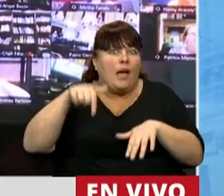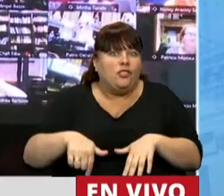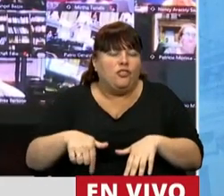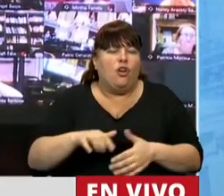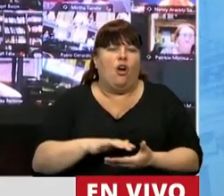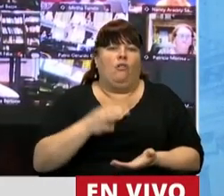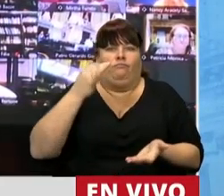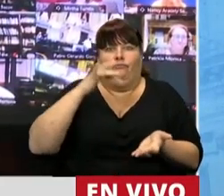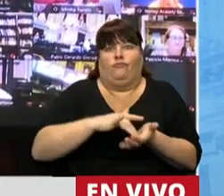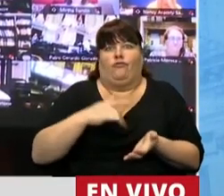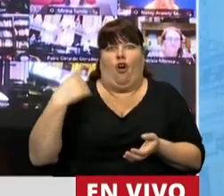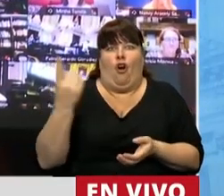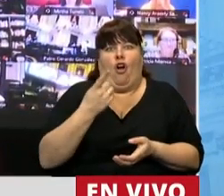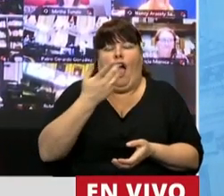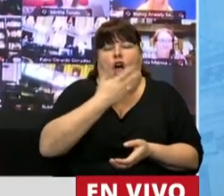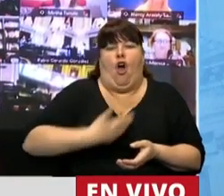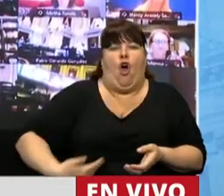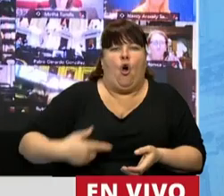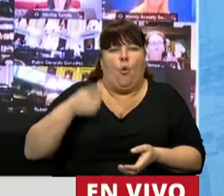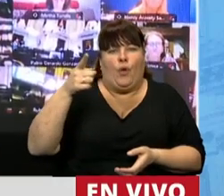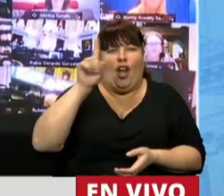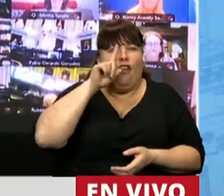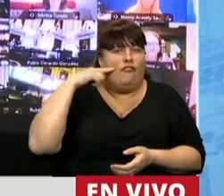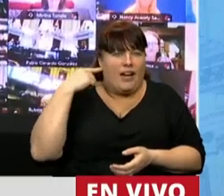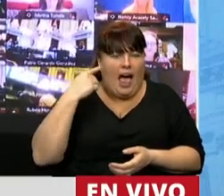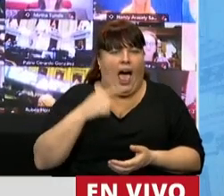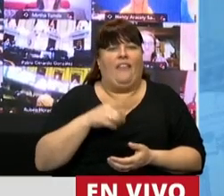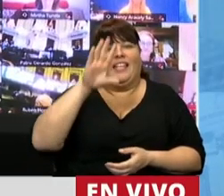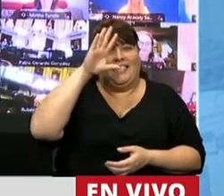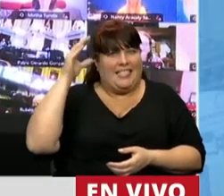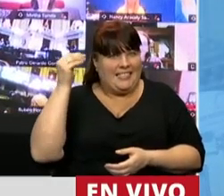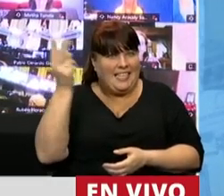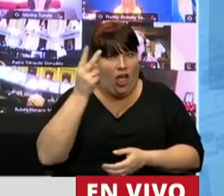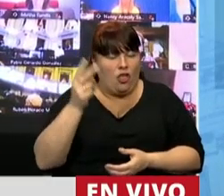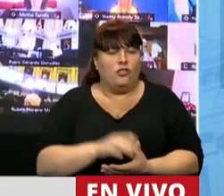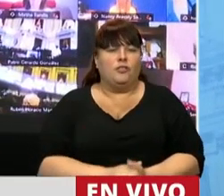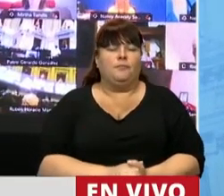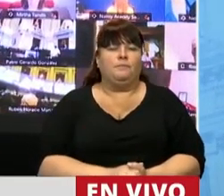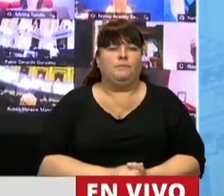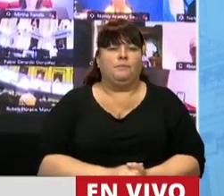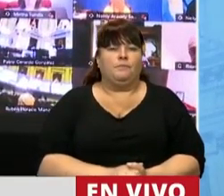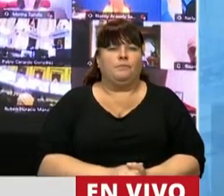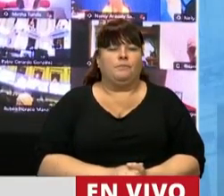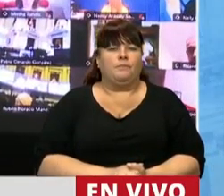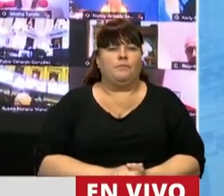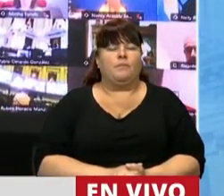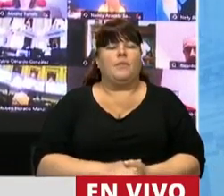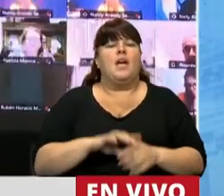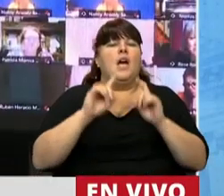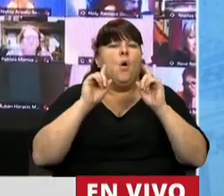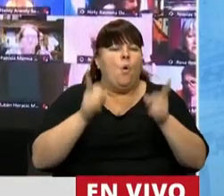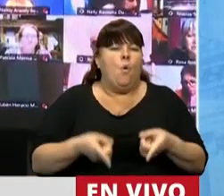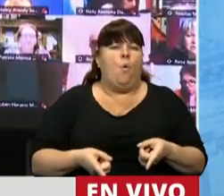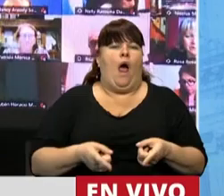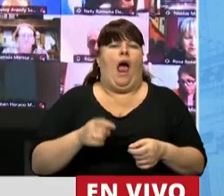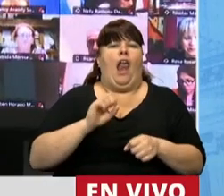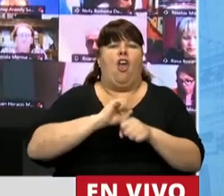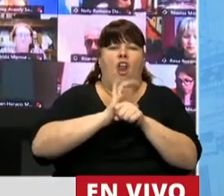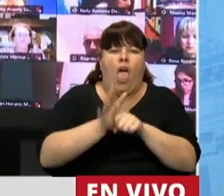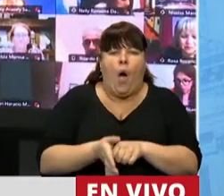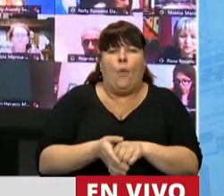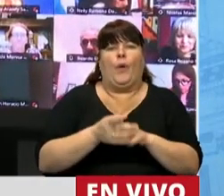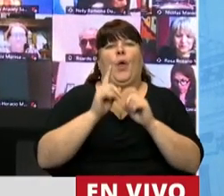tocado afrontar al gobierno de Alberto Fernández y Cristina Fernández, donde a pesar del COVID,